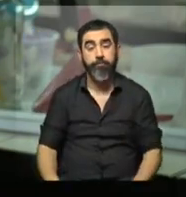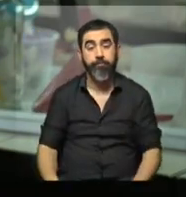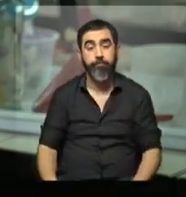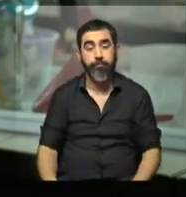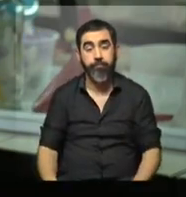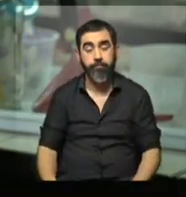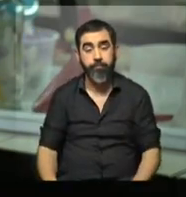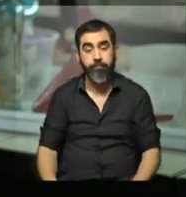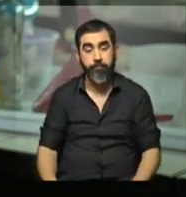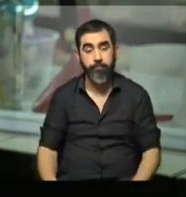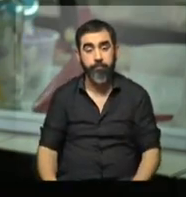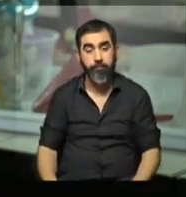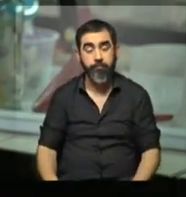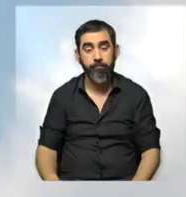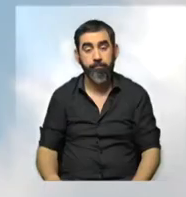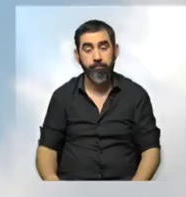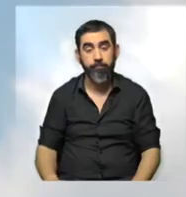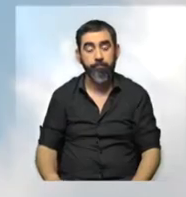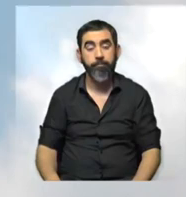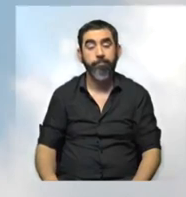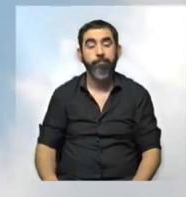que está severamente comprometido.